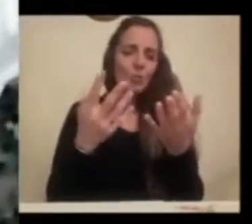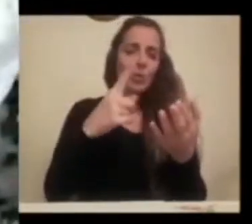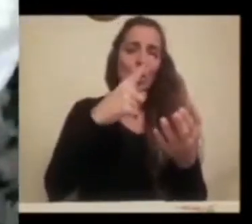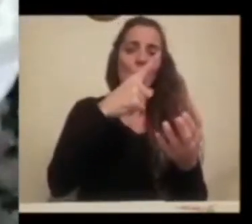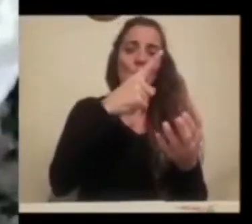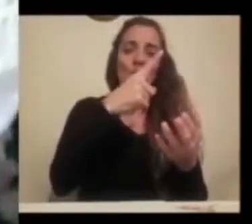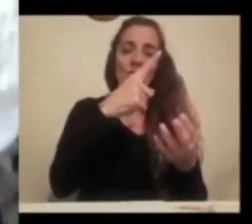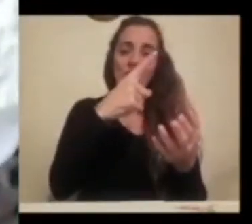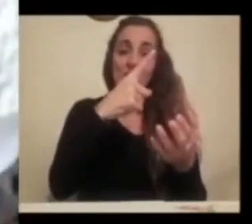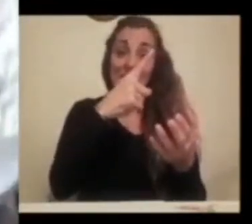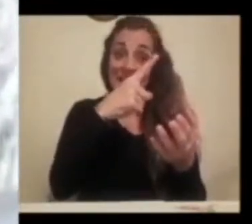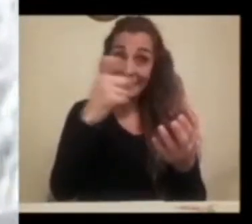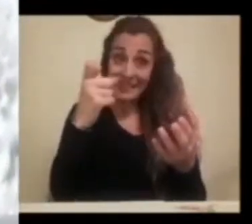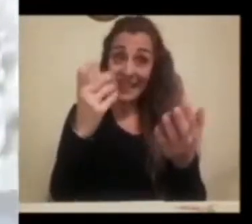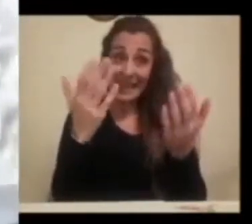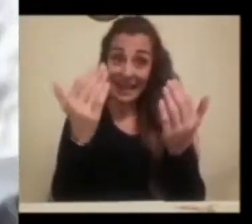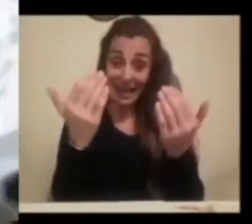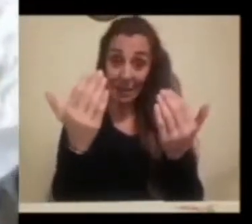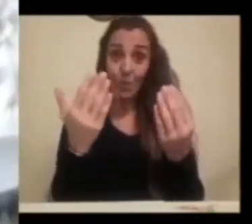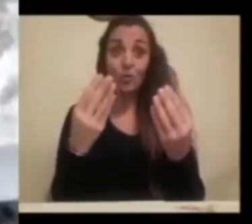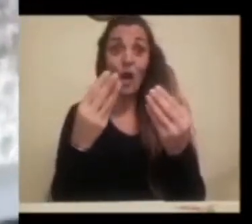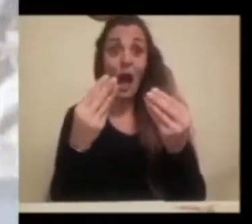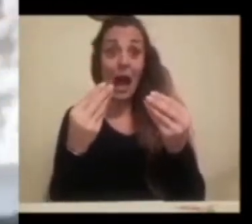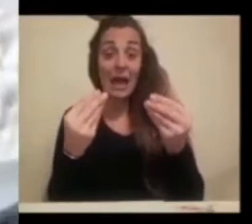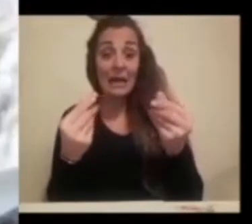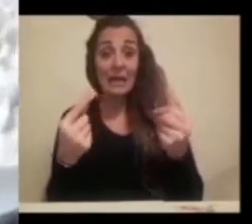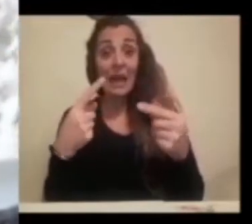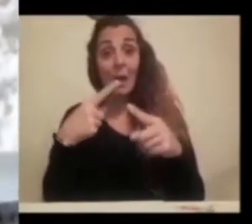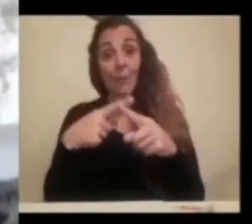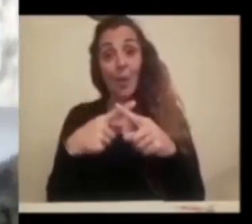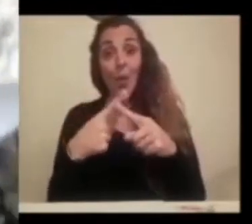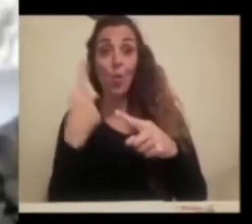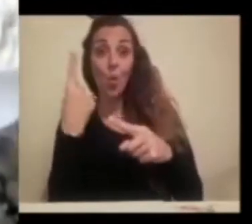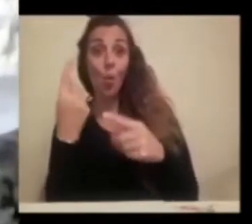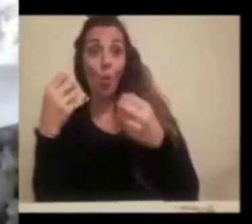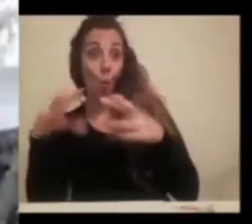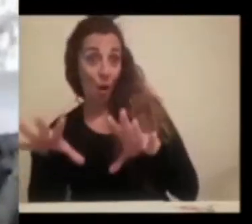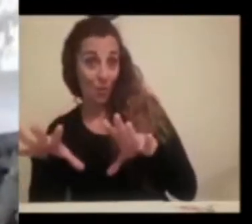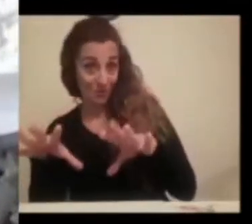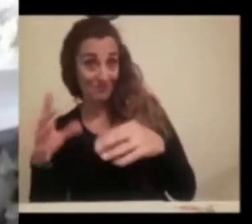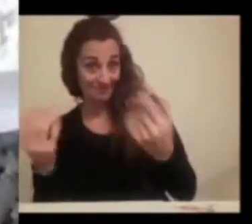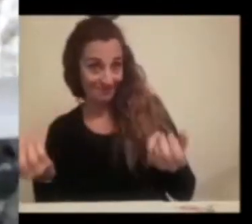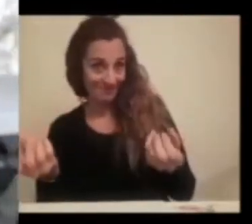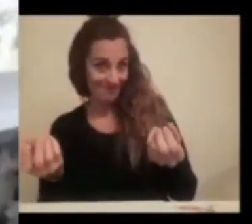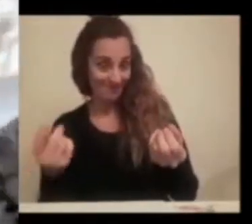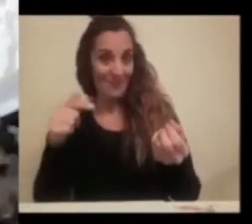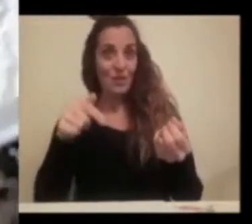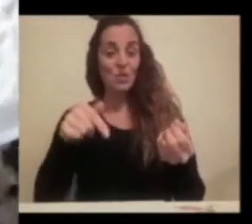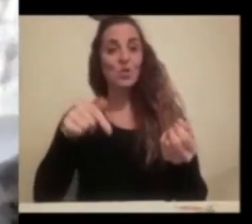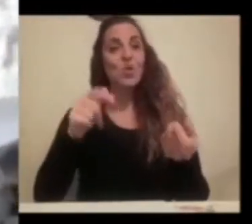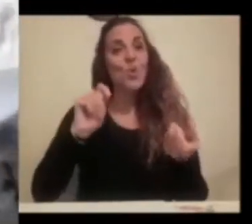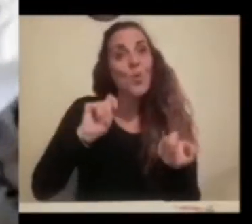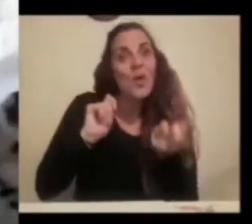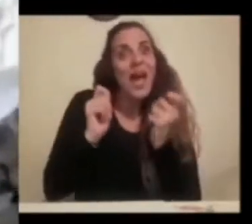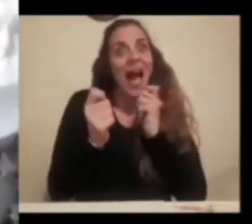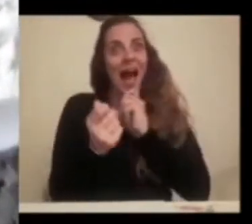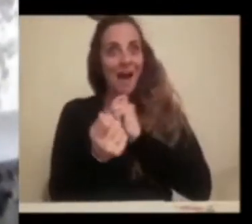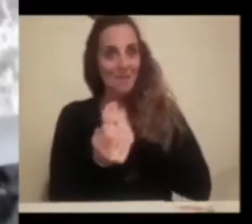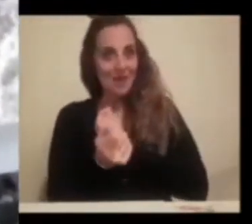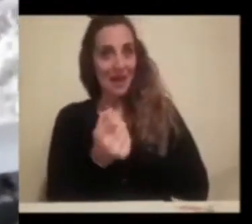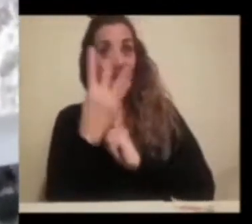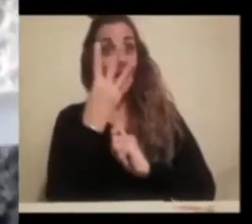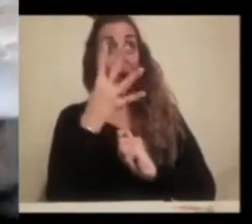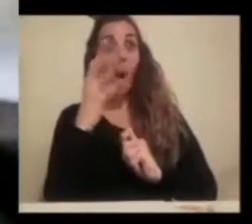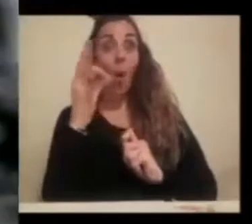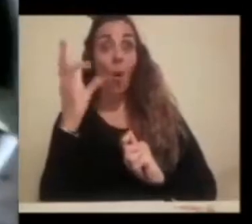100 gramos de harina se usa un huevo entero. Esta vez voy a reemplazar, como son 400 gramos de harina,